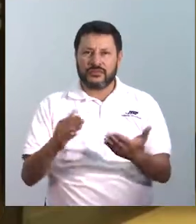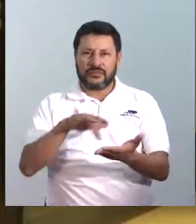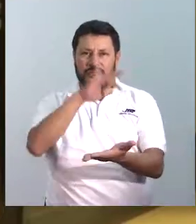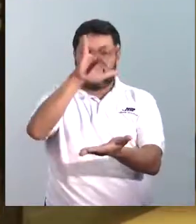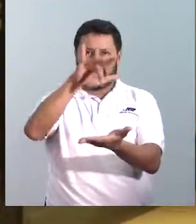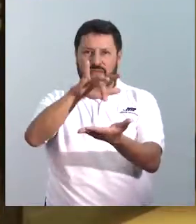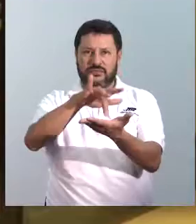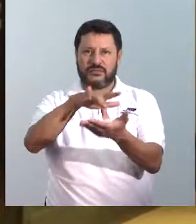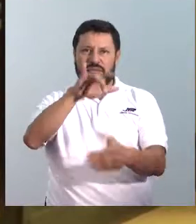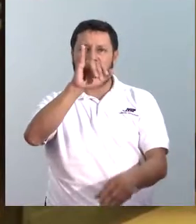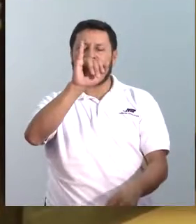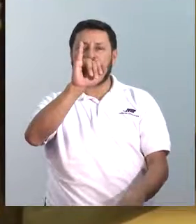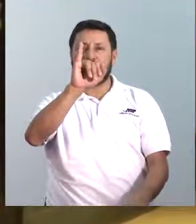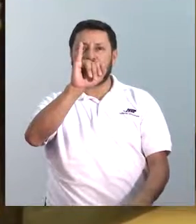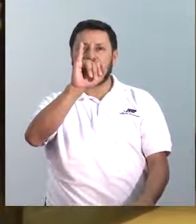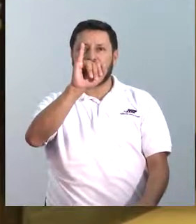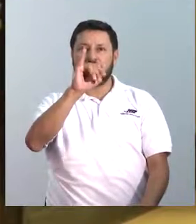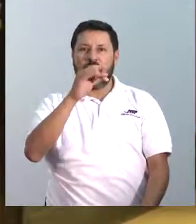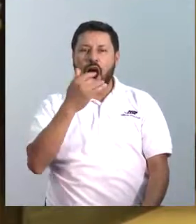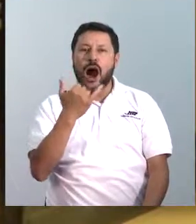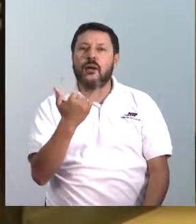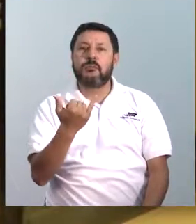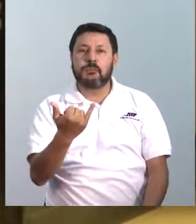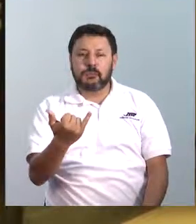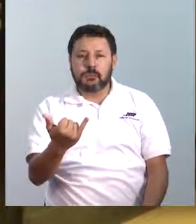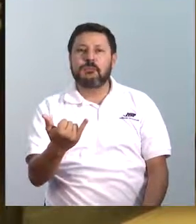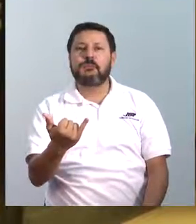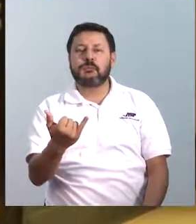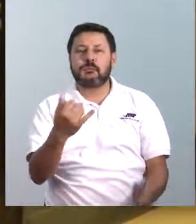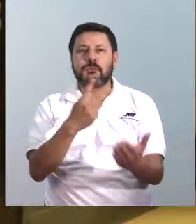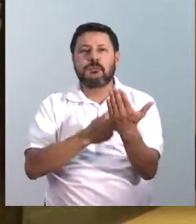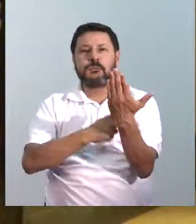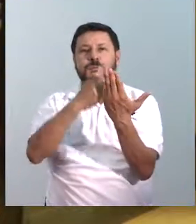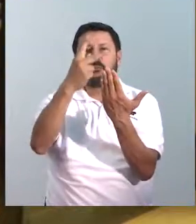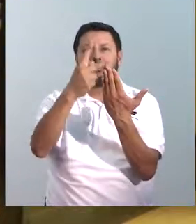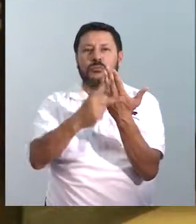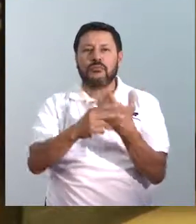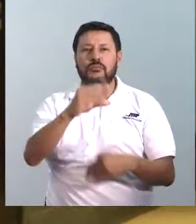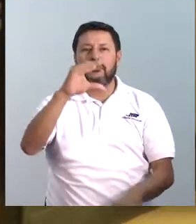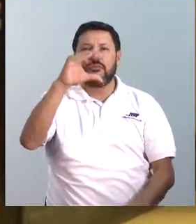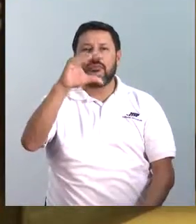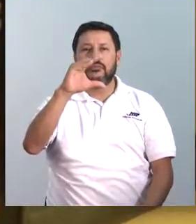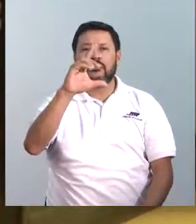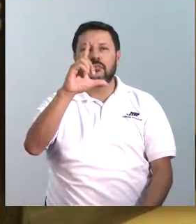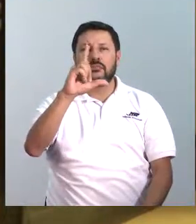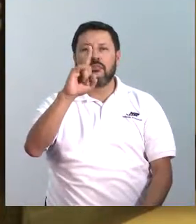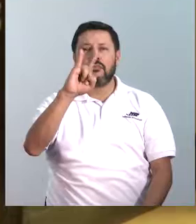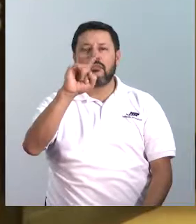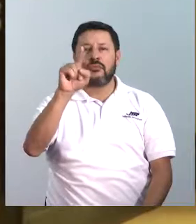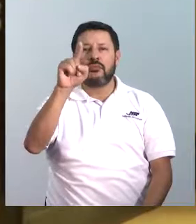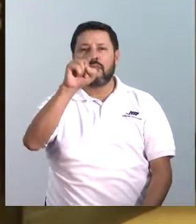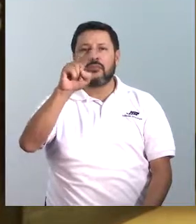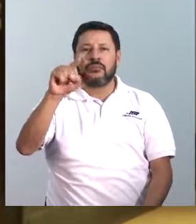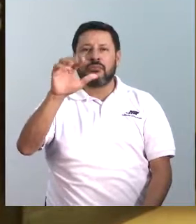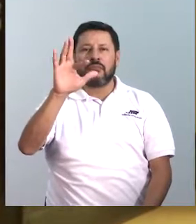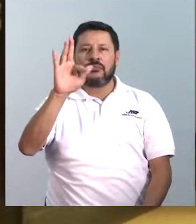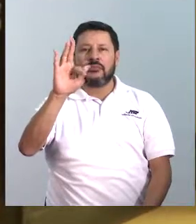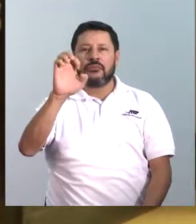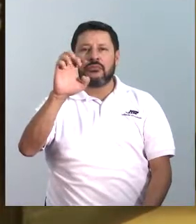Y en Parque I me encontré que hay un proyecto que en el clúster estábamos soñando desde